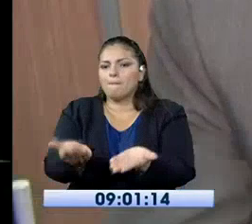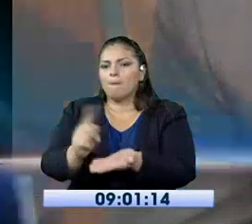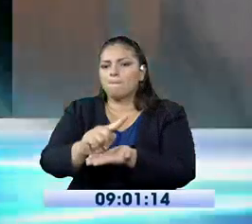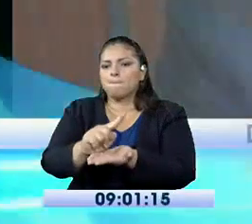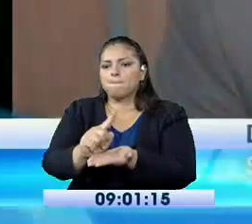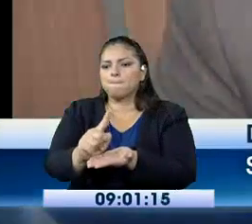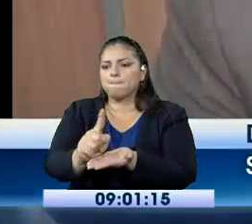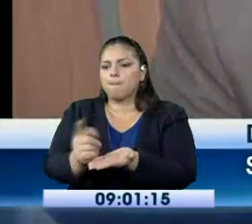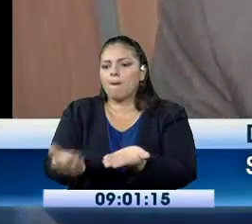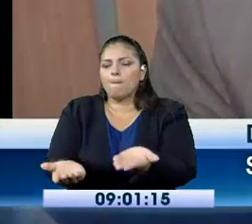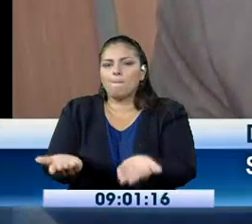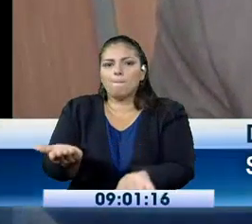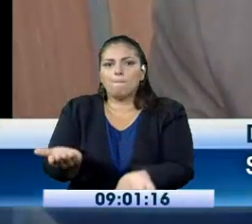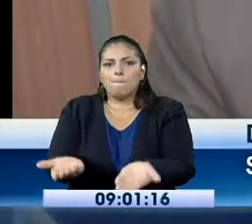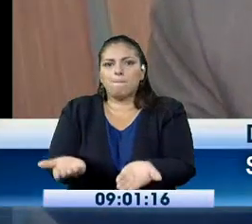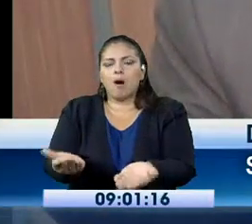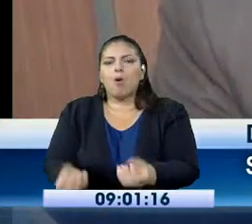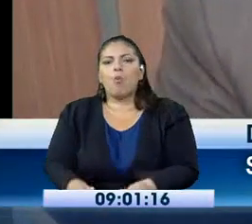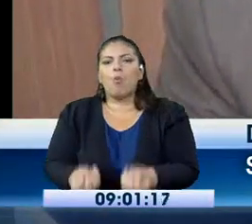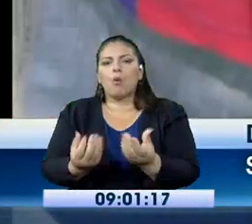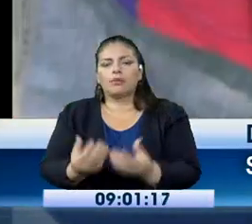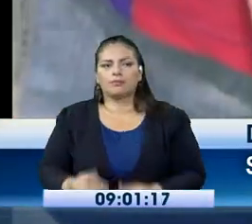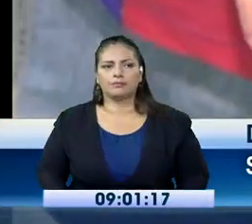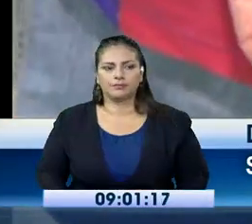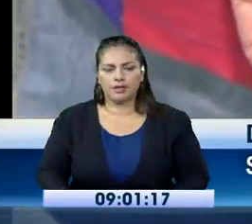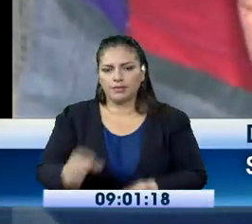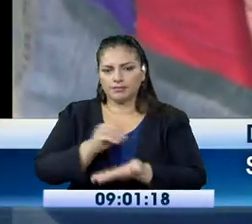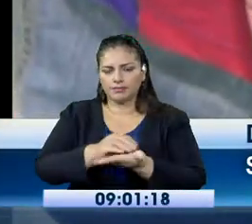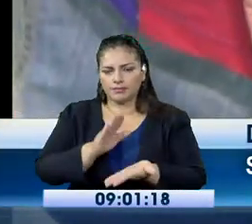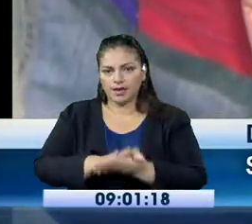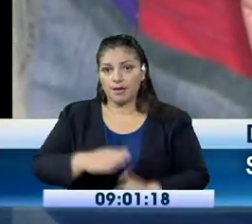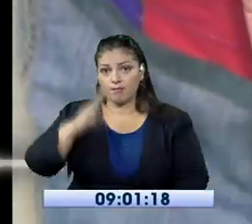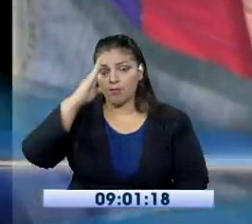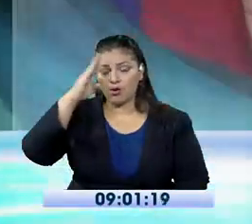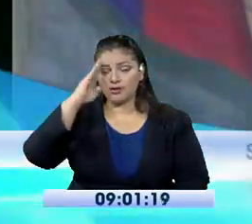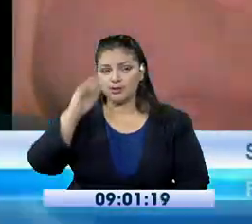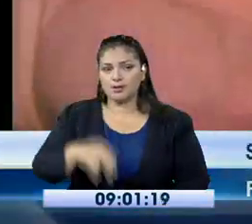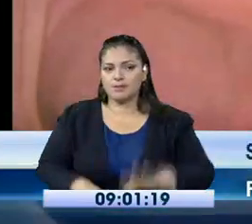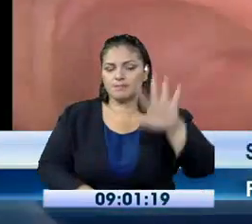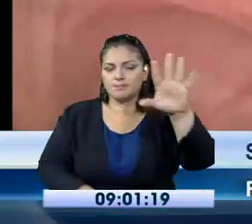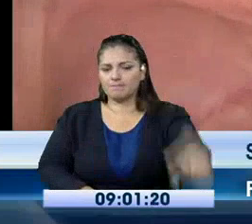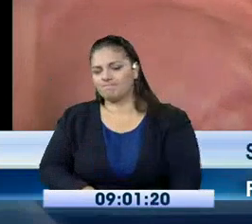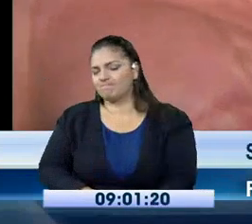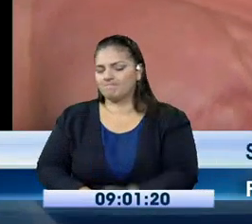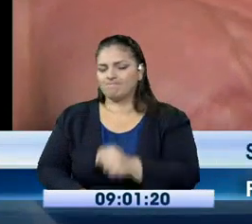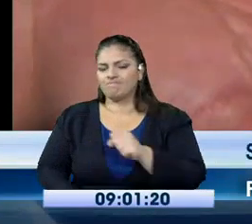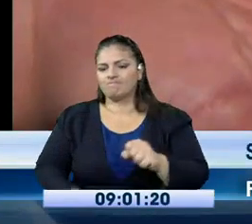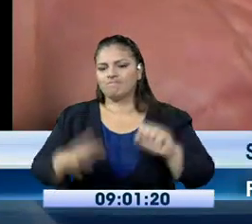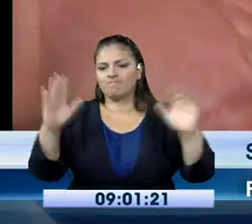El policía procedió a revisarlo y le encontró como 40 fundas